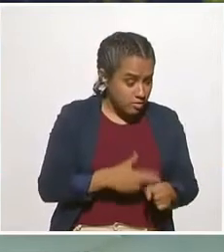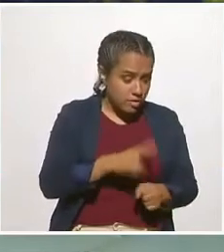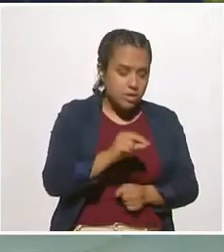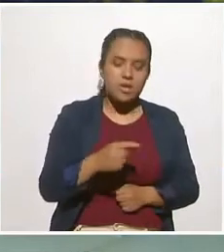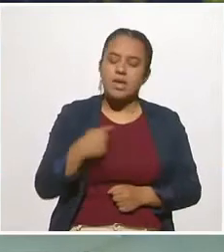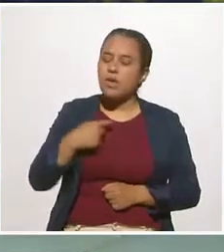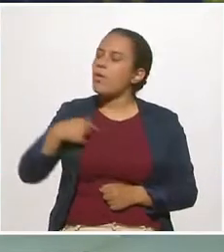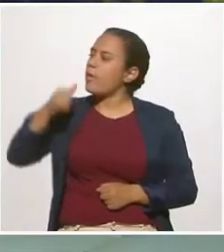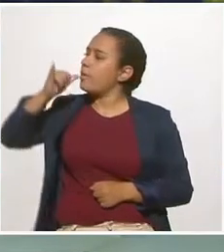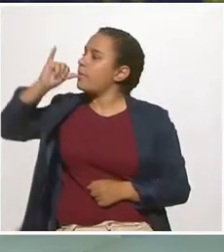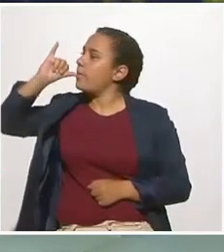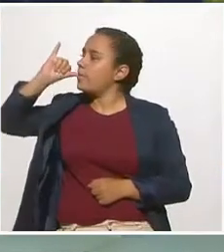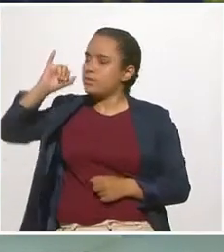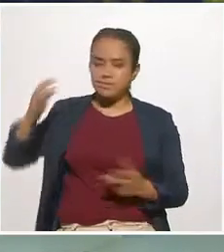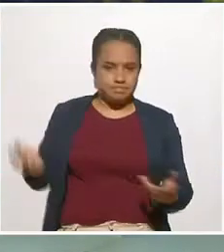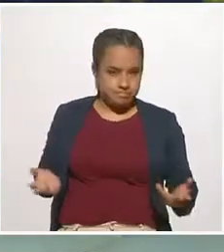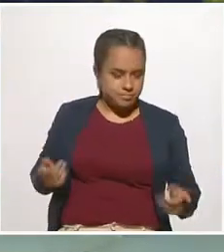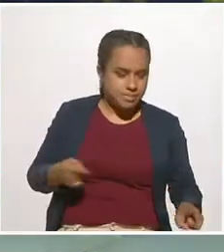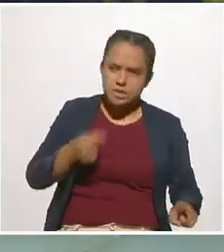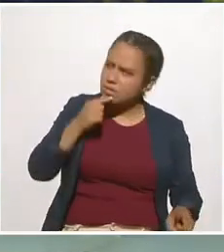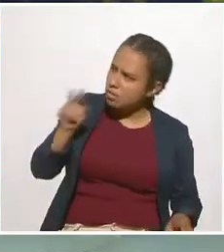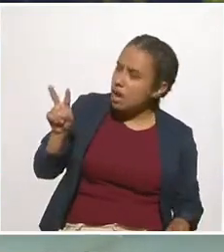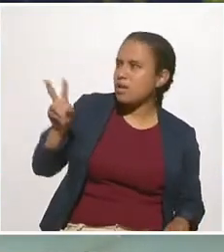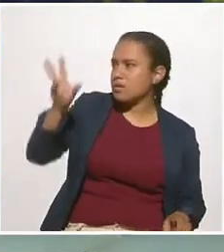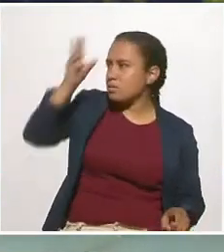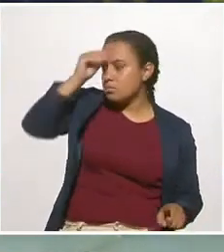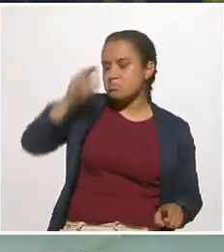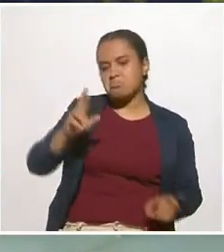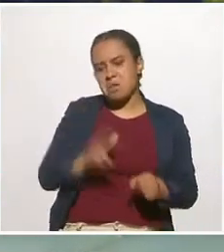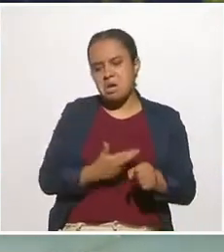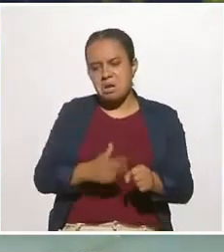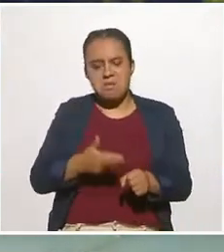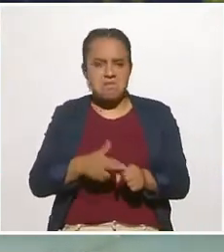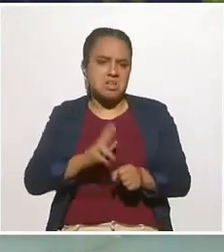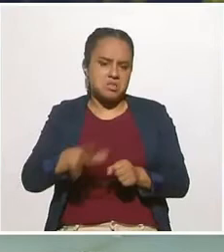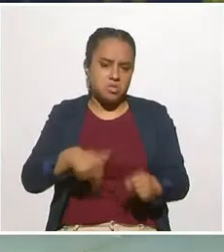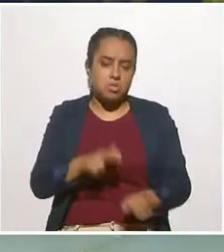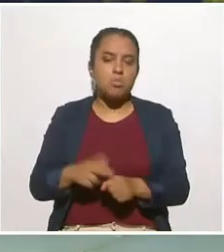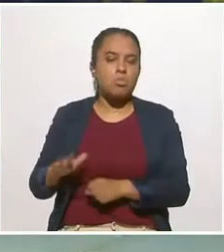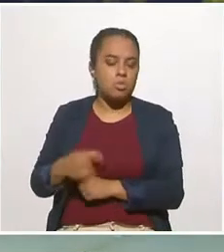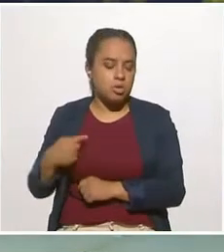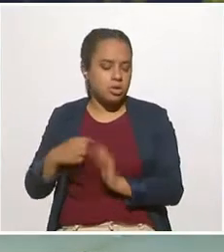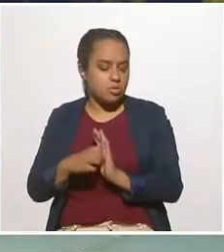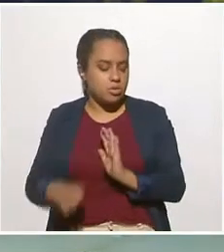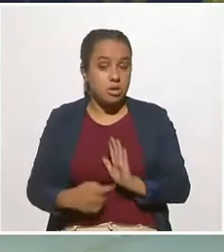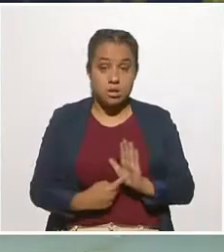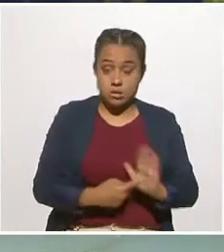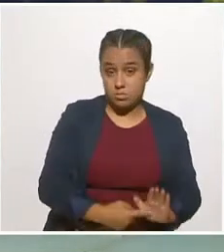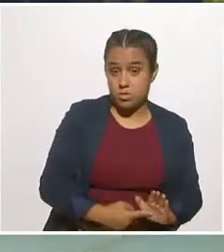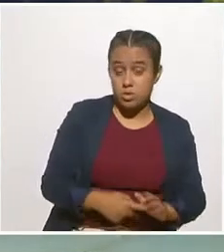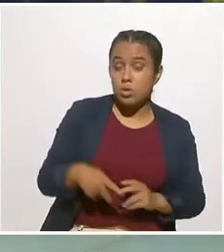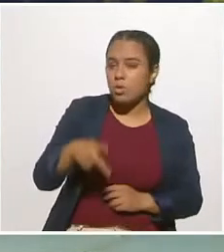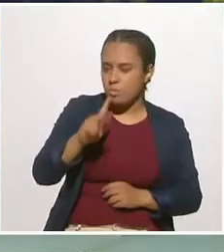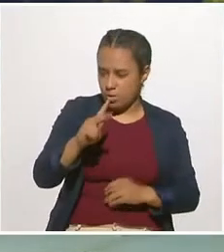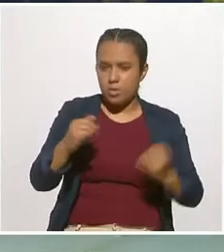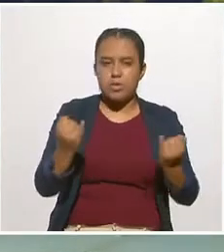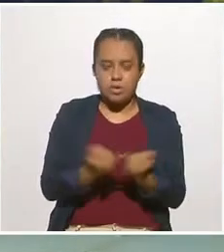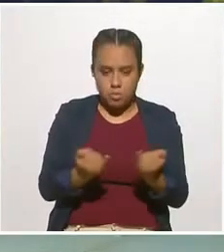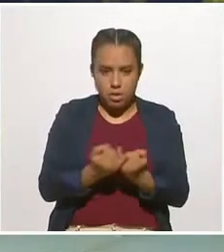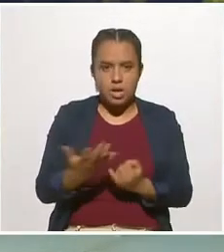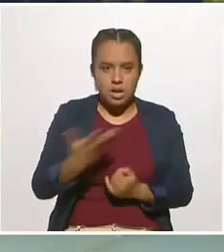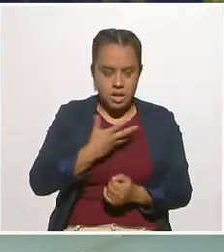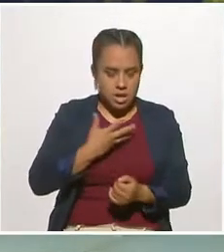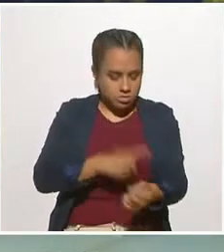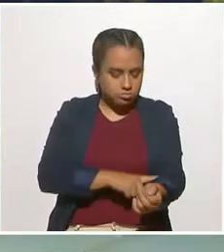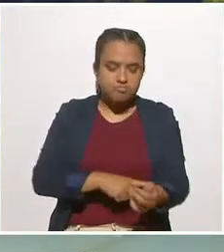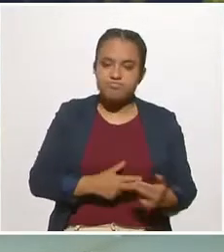¿qué van a aprender? Pues que hay que tomar refresco, ¿no? Porque es lo que yo estoy demostrando. Pero también es verdad que hay una carga genética y es un